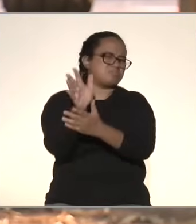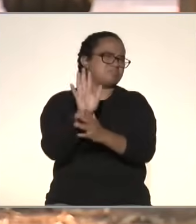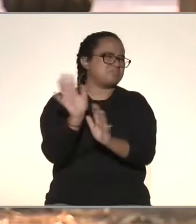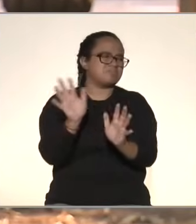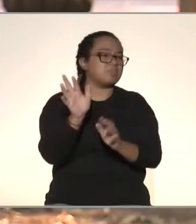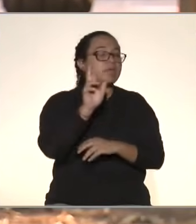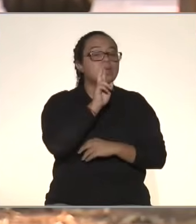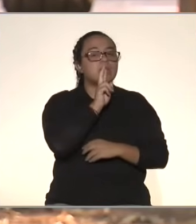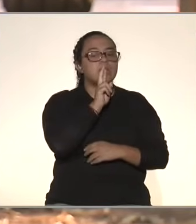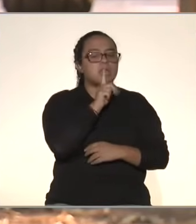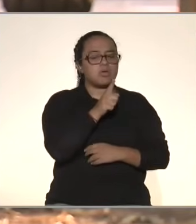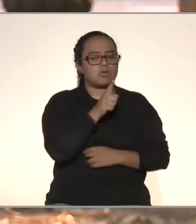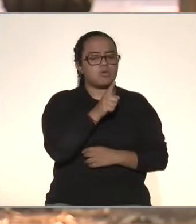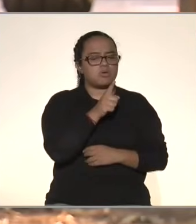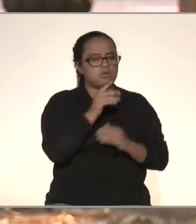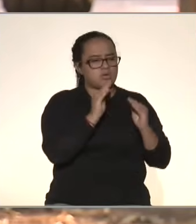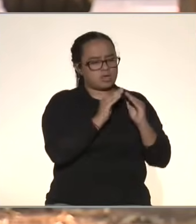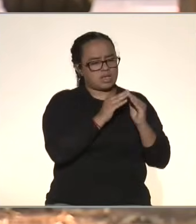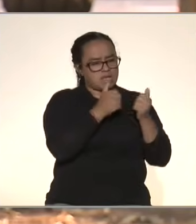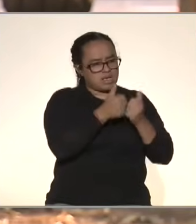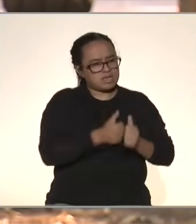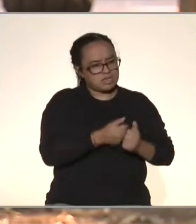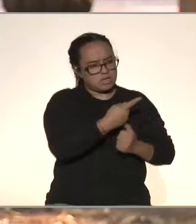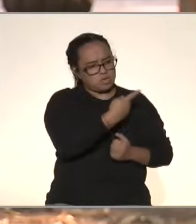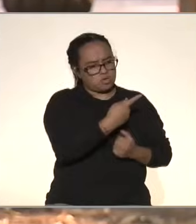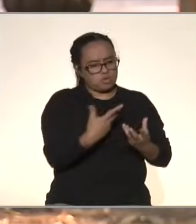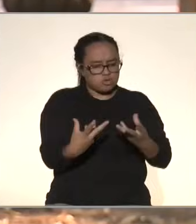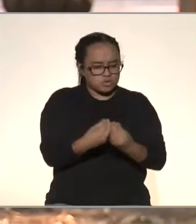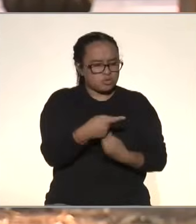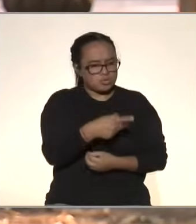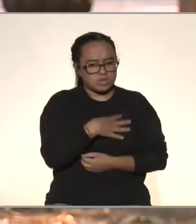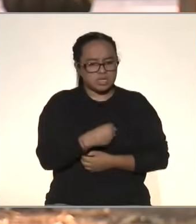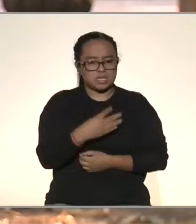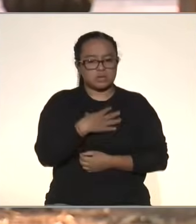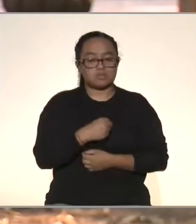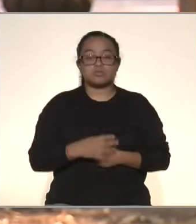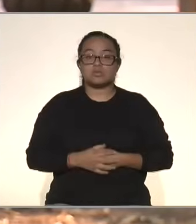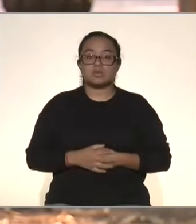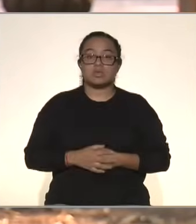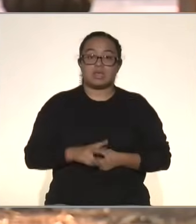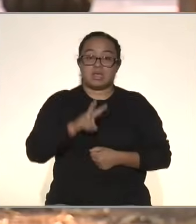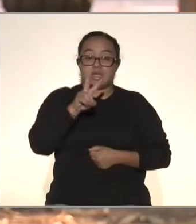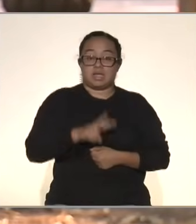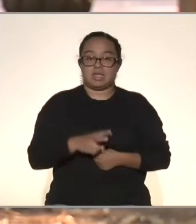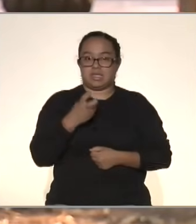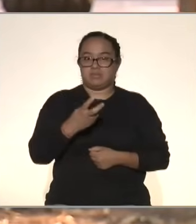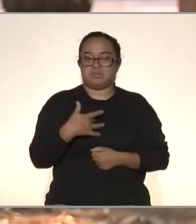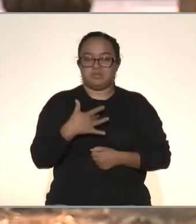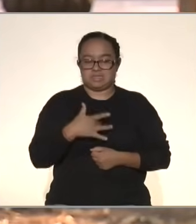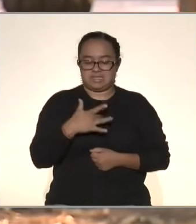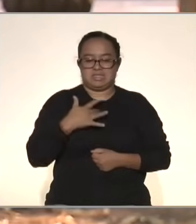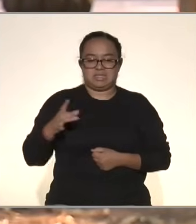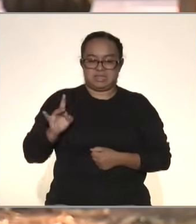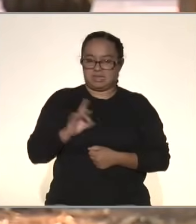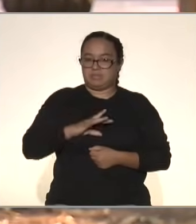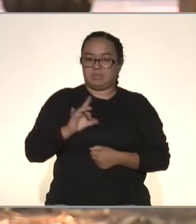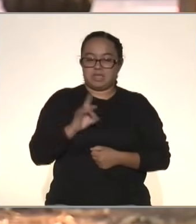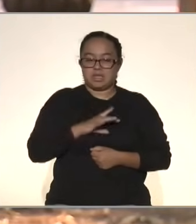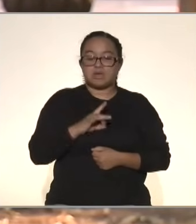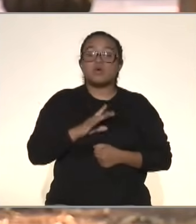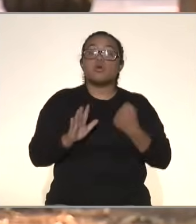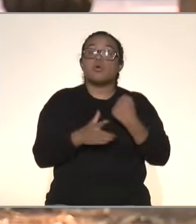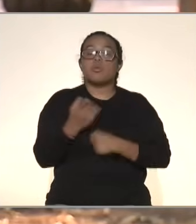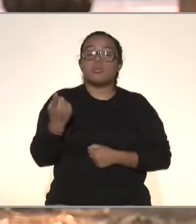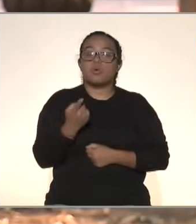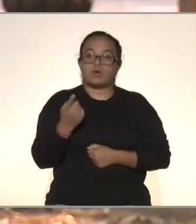nos juntábamos, nos quedábamos en la casa él y yo con los hijos. La verdad tuve mucho miedo, me daba miedo